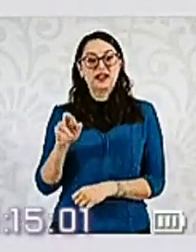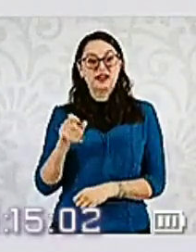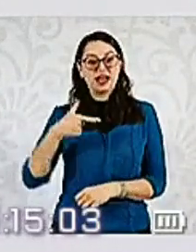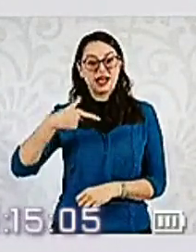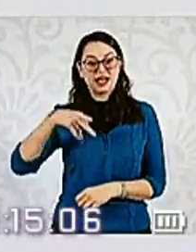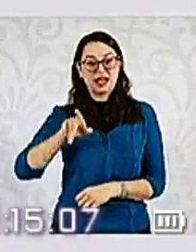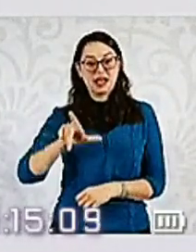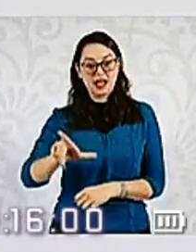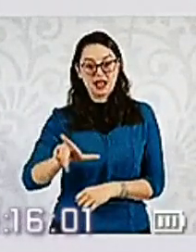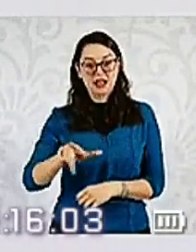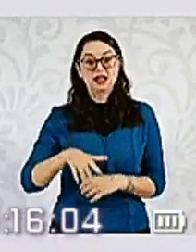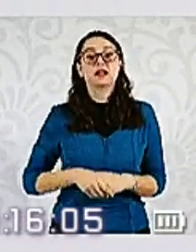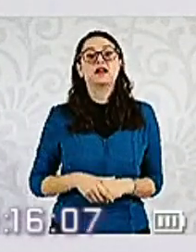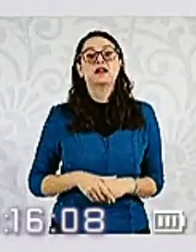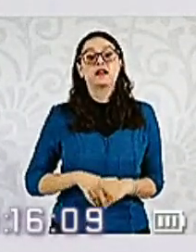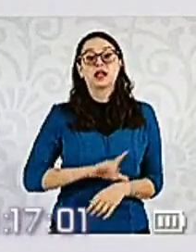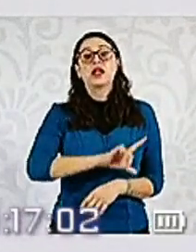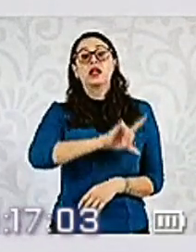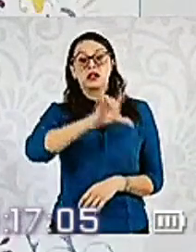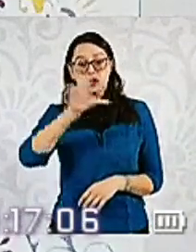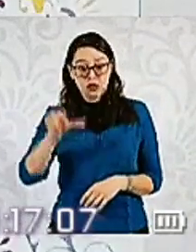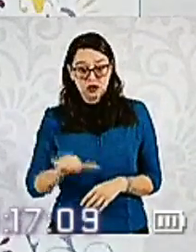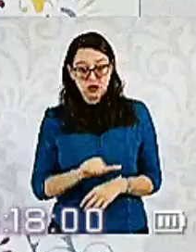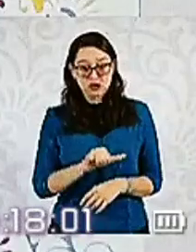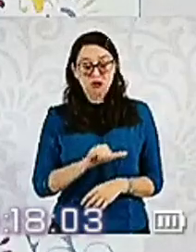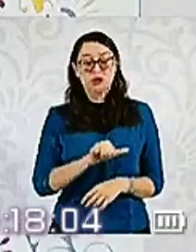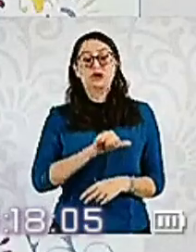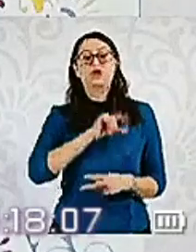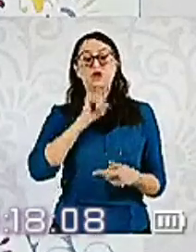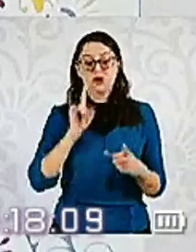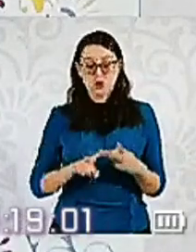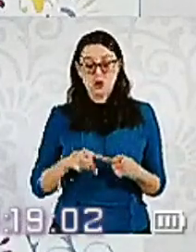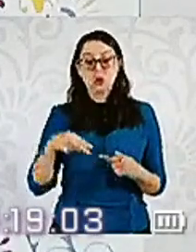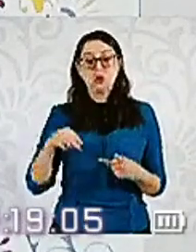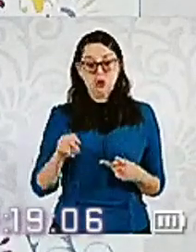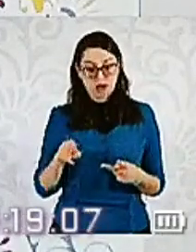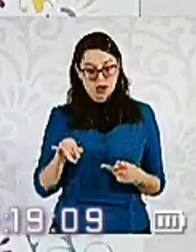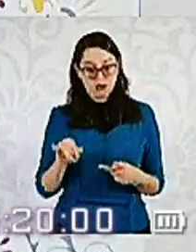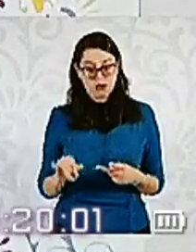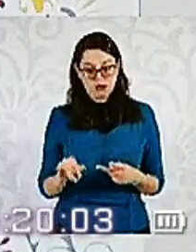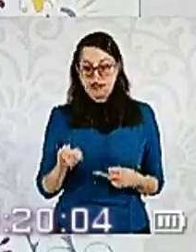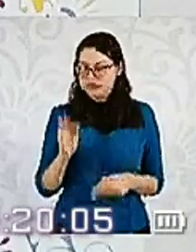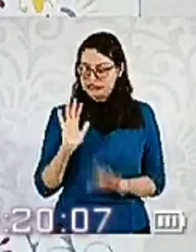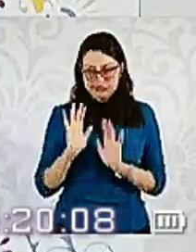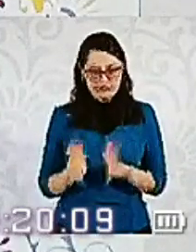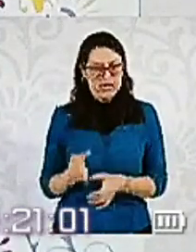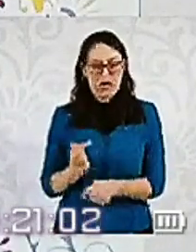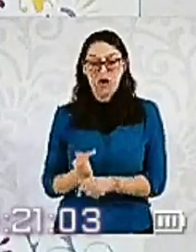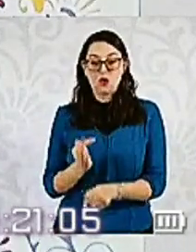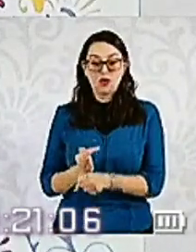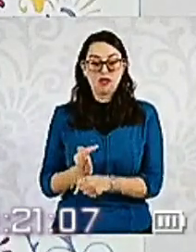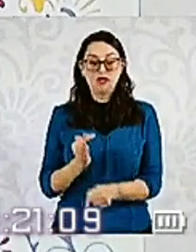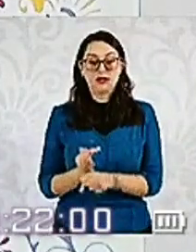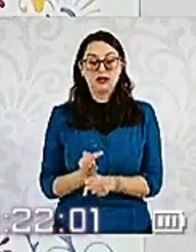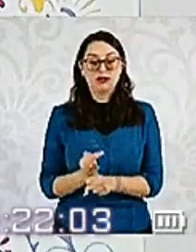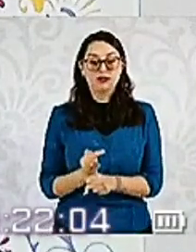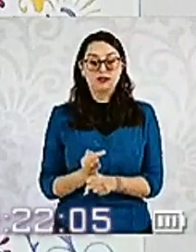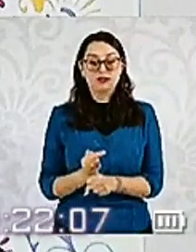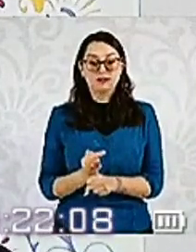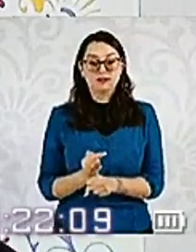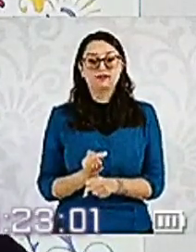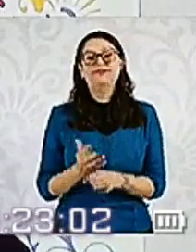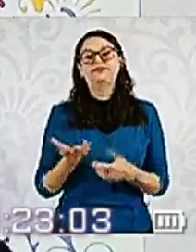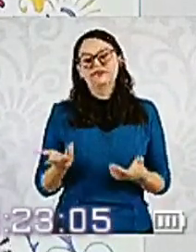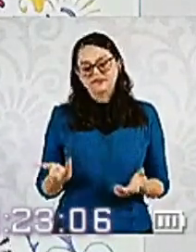Raquel, luego le voy a dar la palabra también a Noemí, de una vez porque me imagino